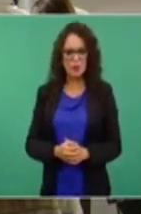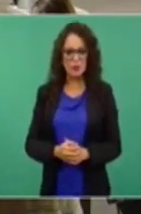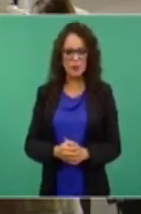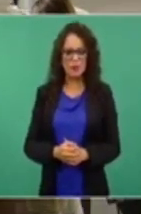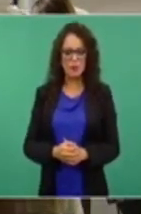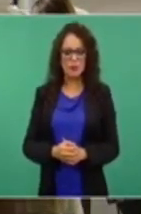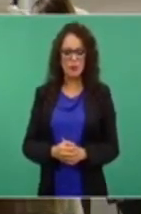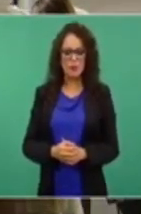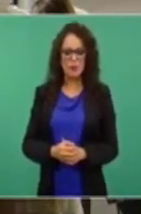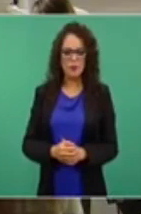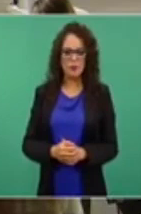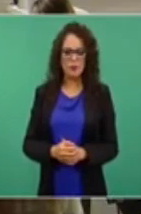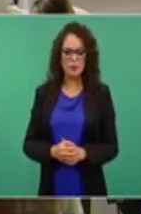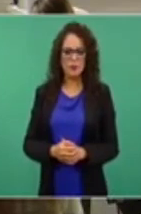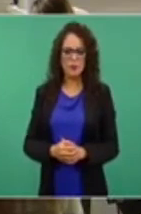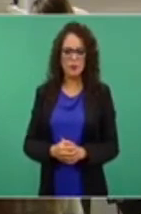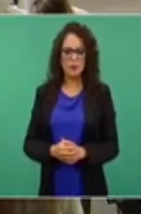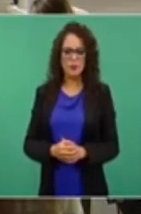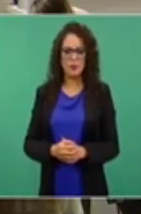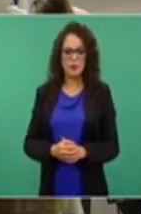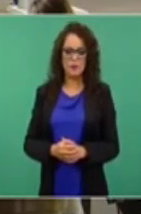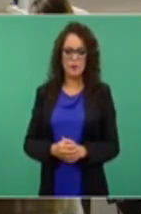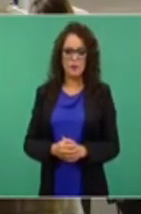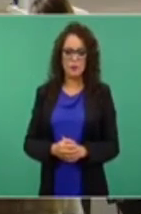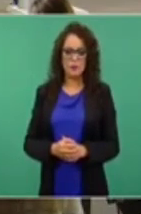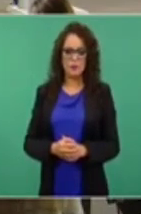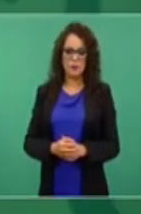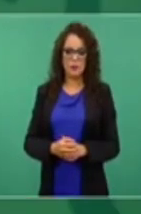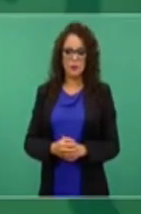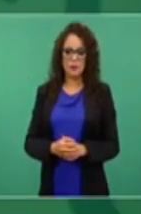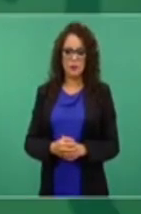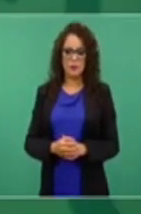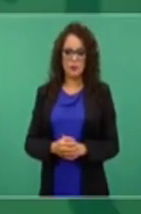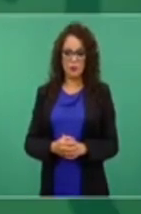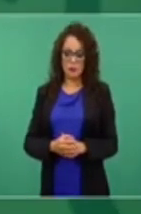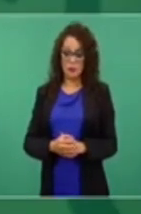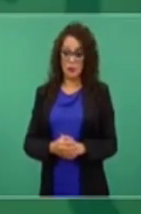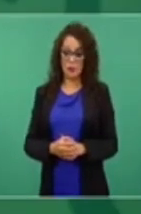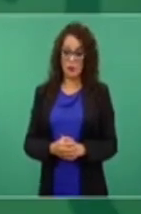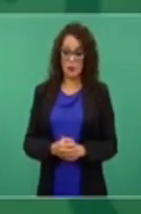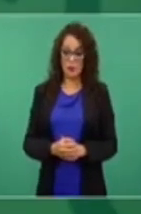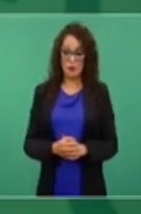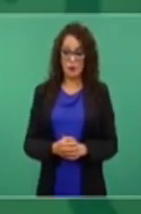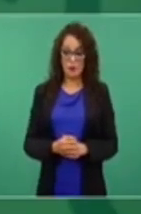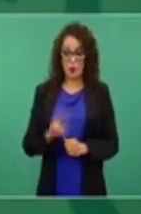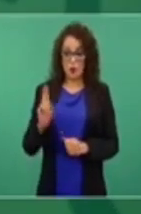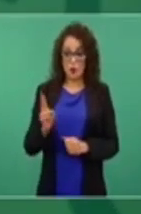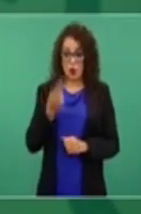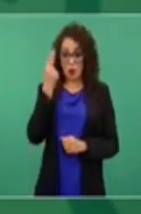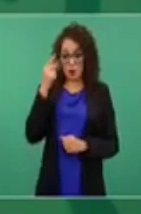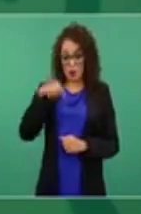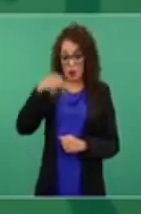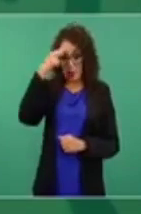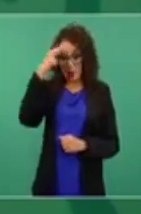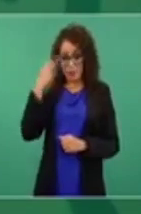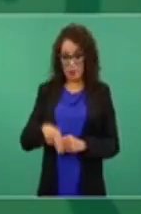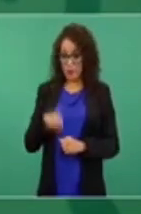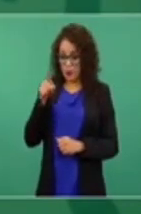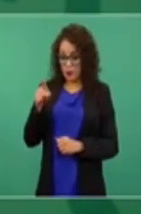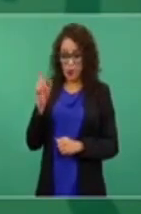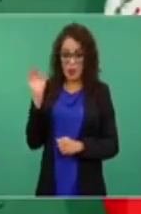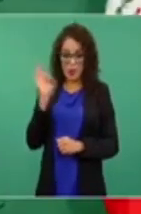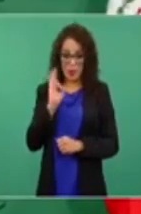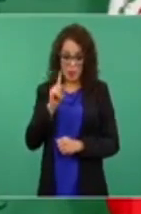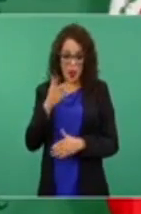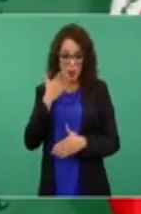Si estudian en nuestras universidades, decía el jefe